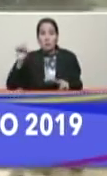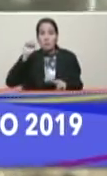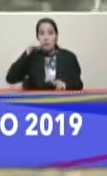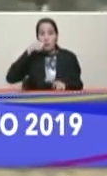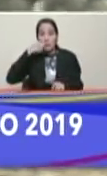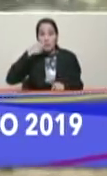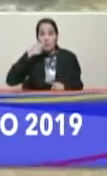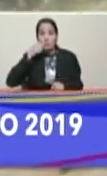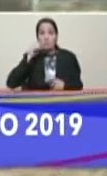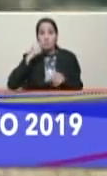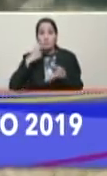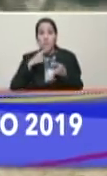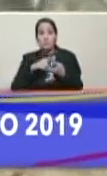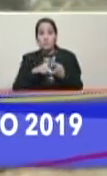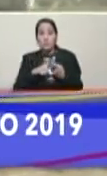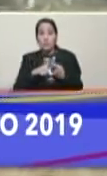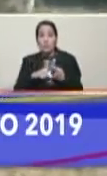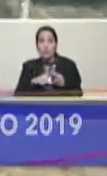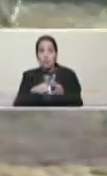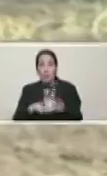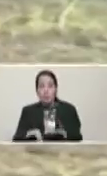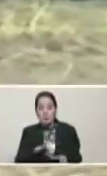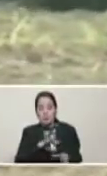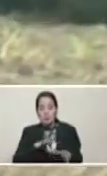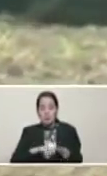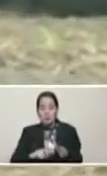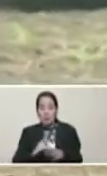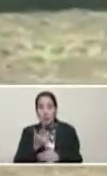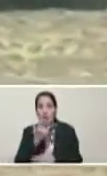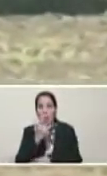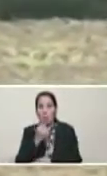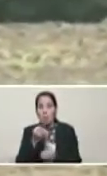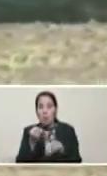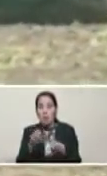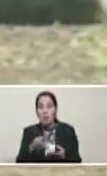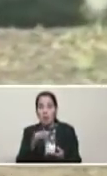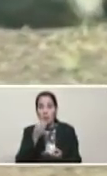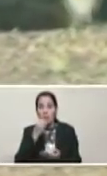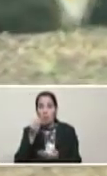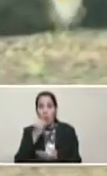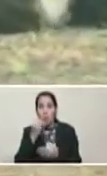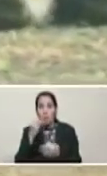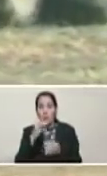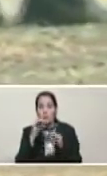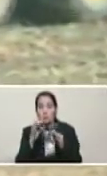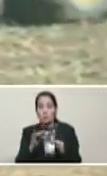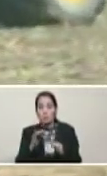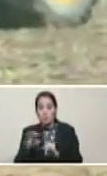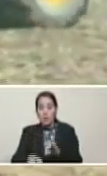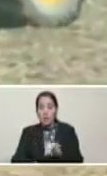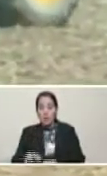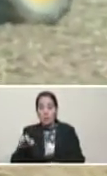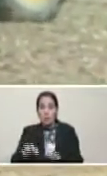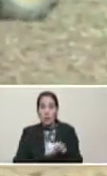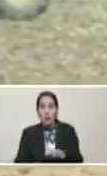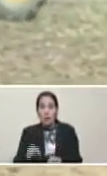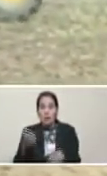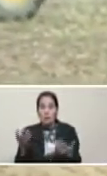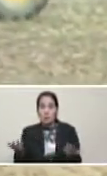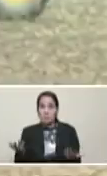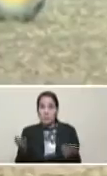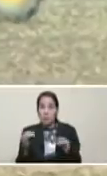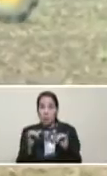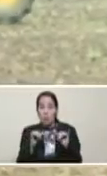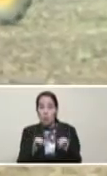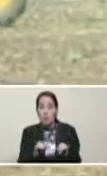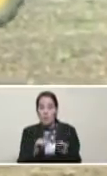el cual van a ser sembrados para producir concentrados para animales pero de esa misma manera